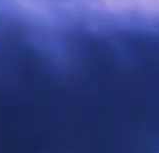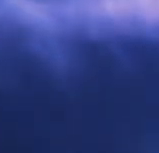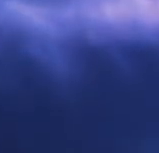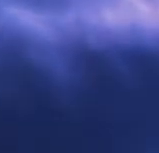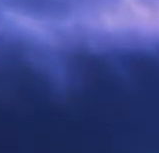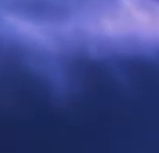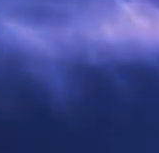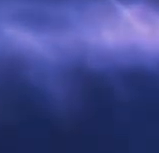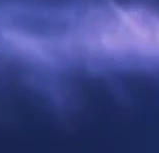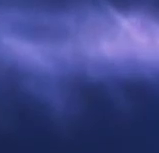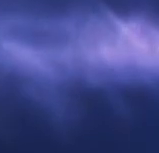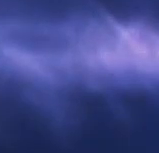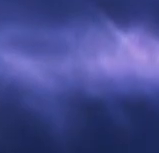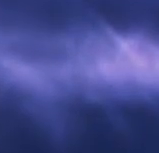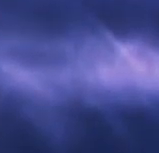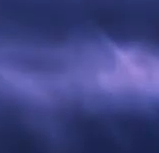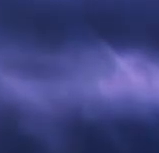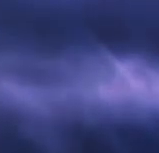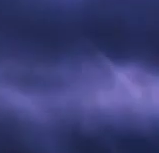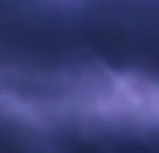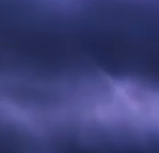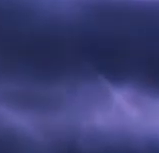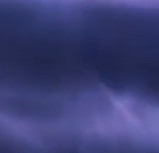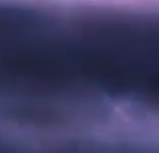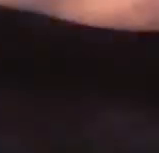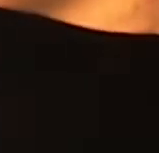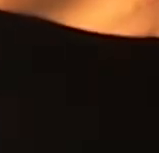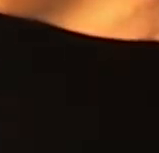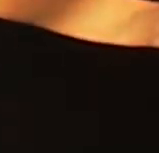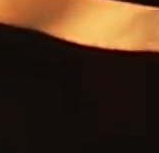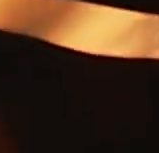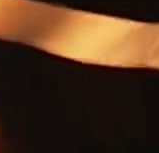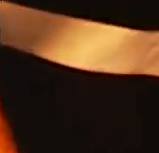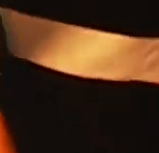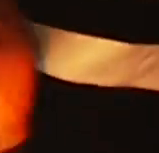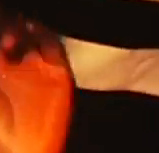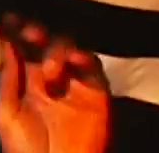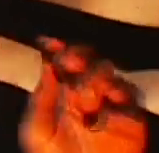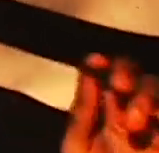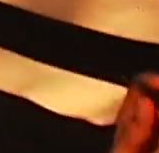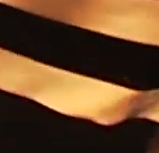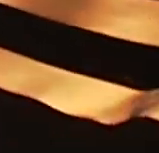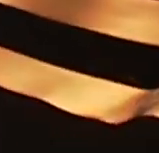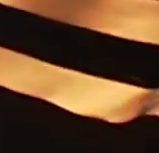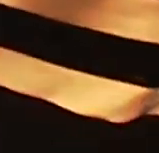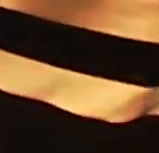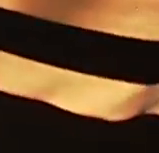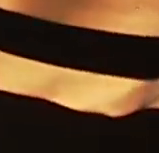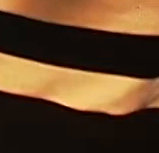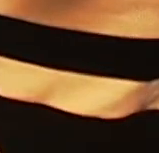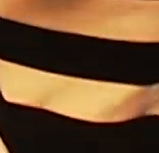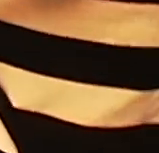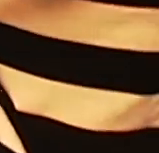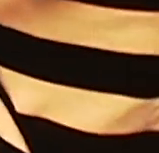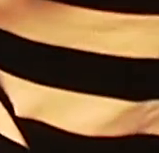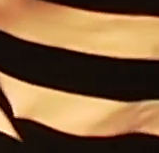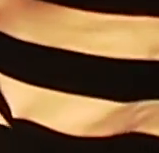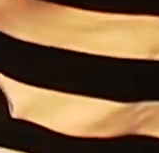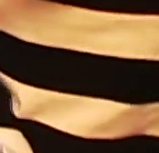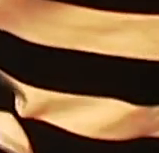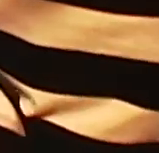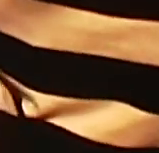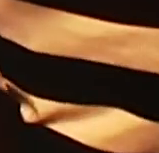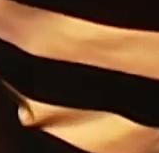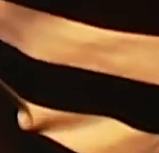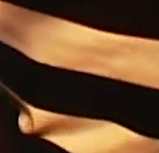ruta, un mapa, de donde sabes dónde estás, y por tus comentarios, es obvio que lo sabes, a